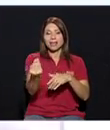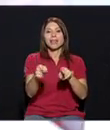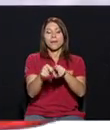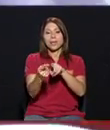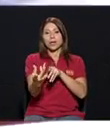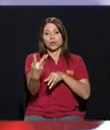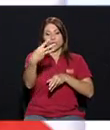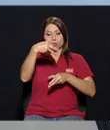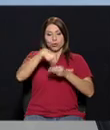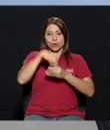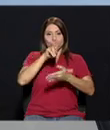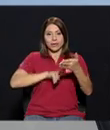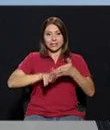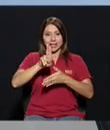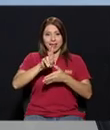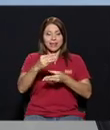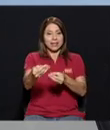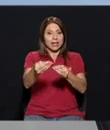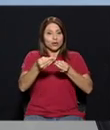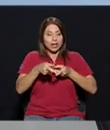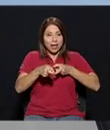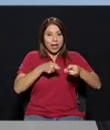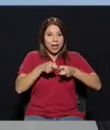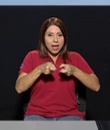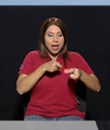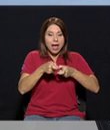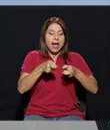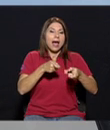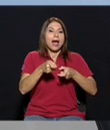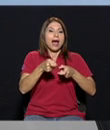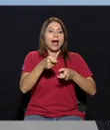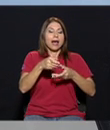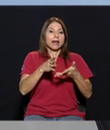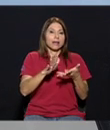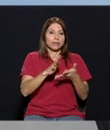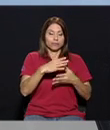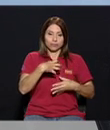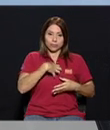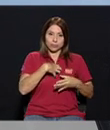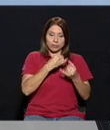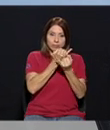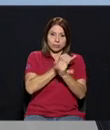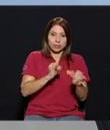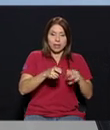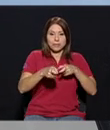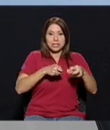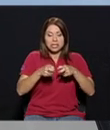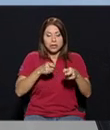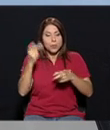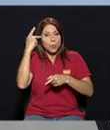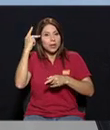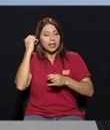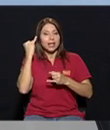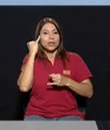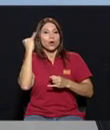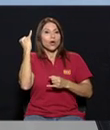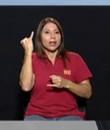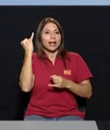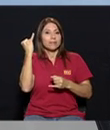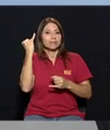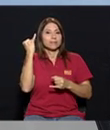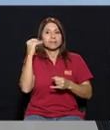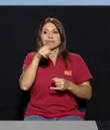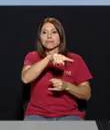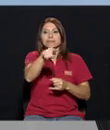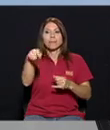interno de la universidad, que nos brinda una autonomía administrativa, económica, política, ideológica de cualquier ente externo al movimiento